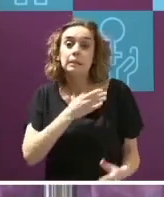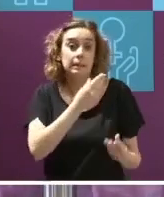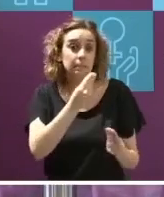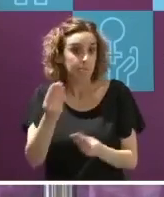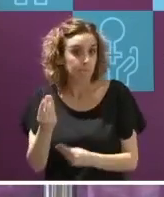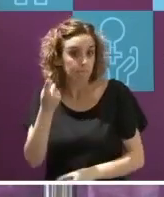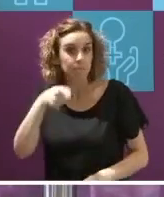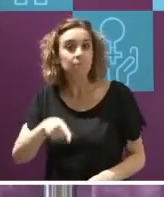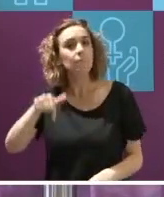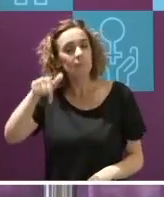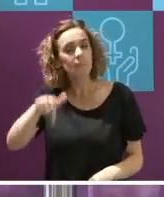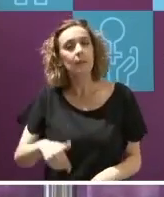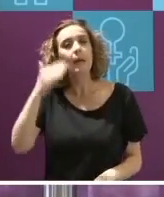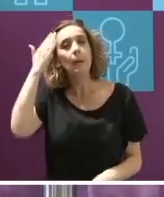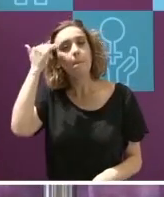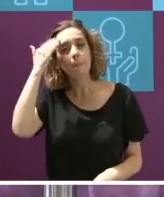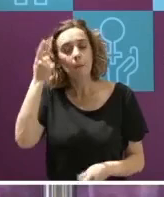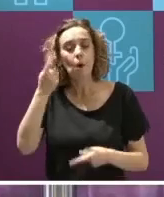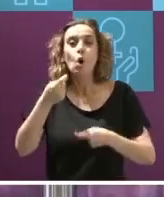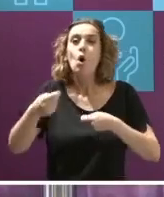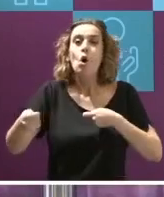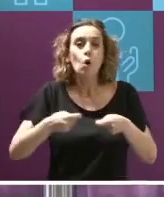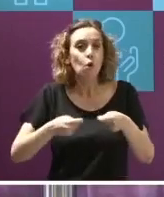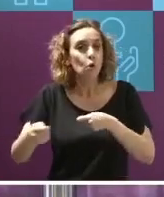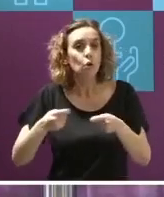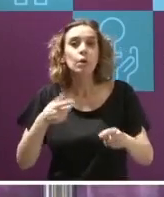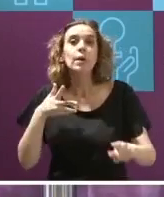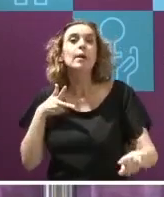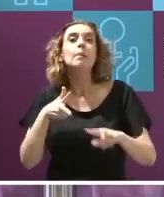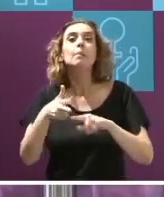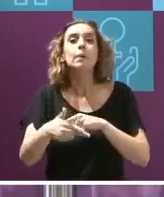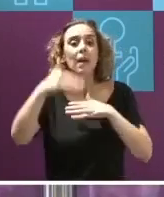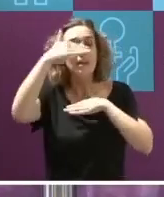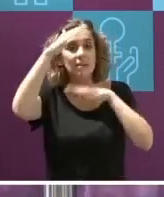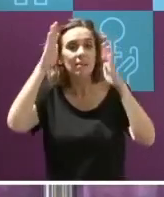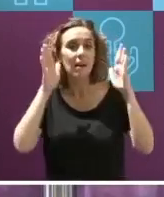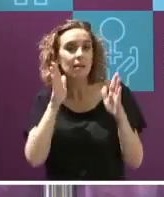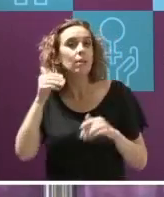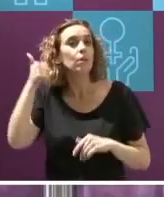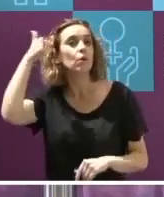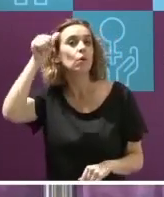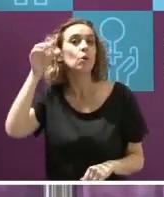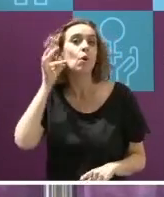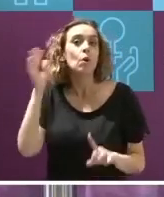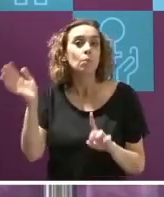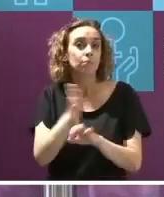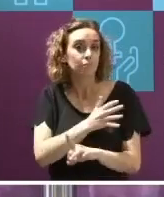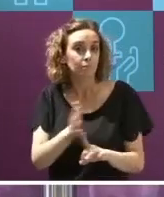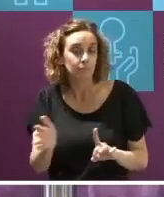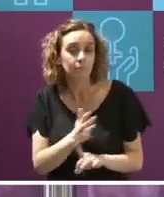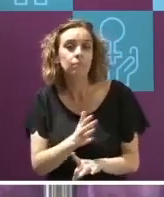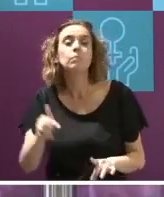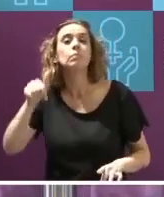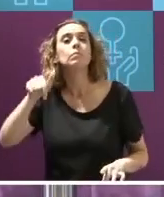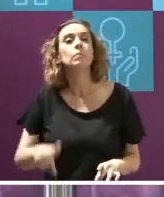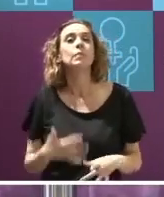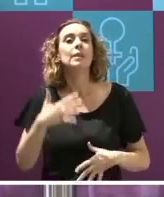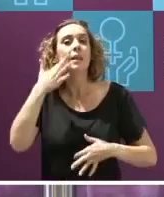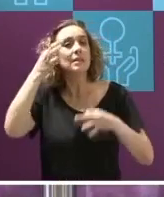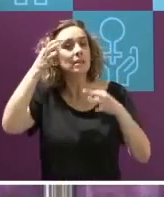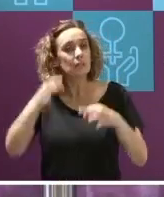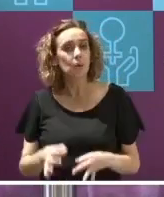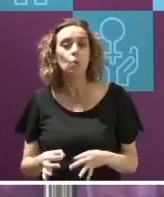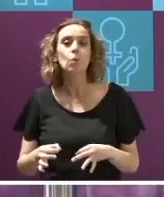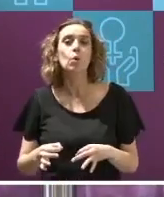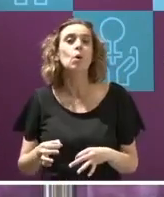memorando mencionamos la importancia de la coordinación en materia de prevención de atención a la violencia machista, la coordinación del retorno voluntario y seguro de las